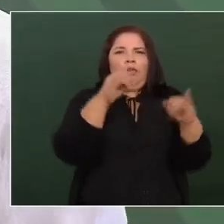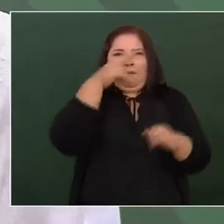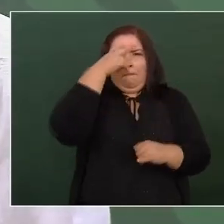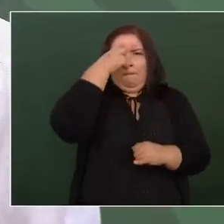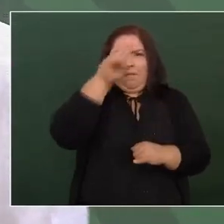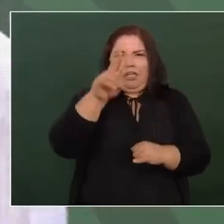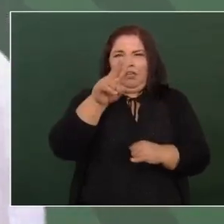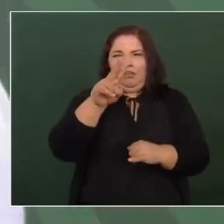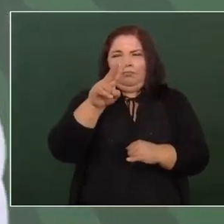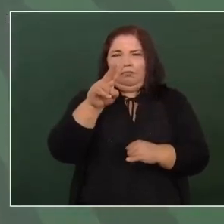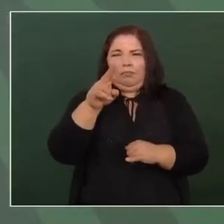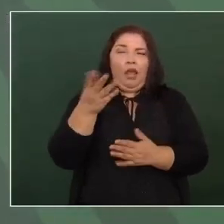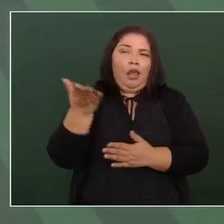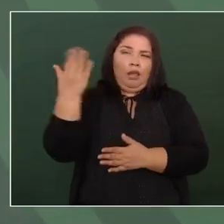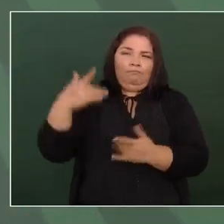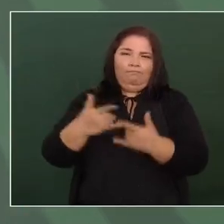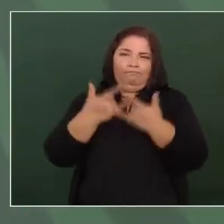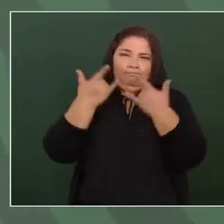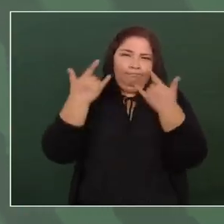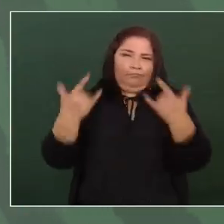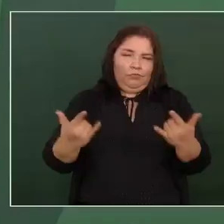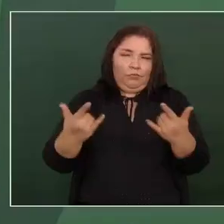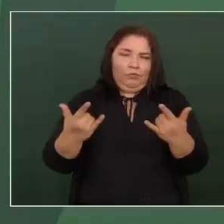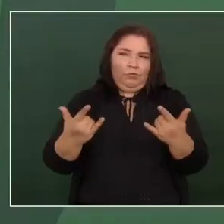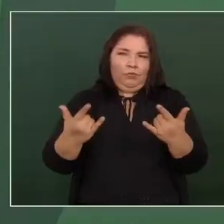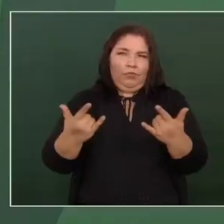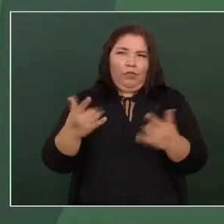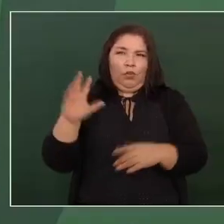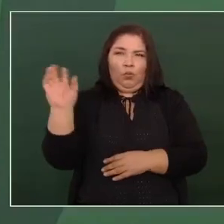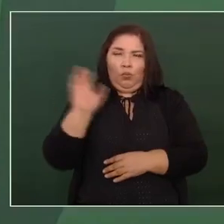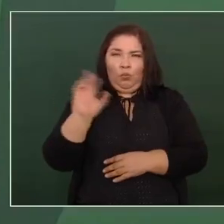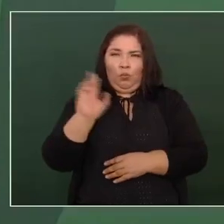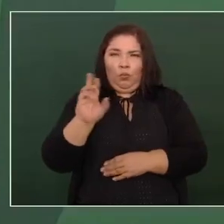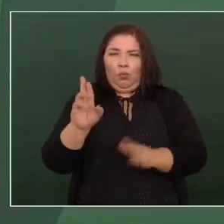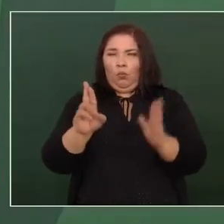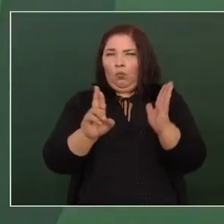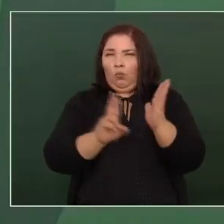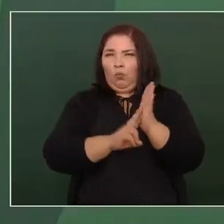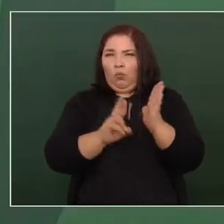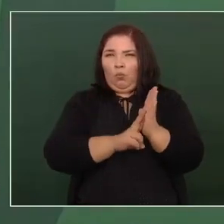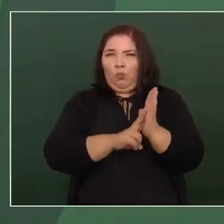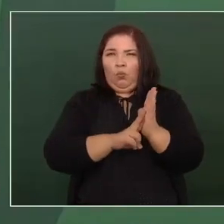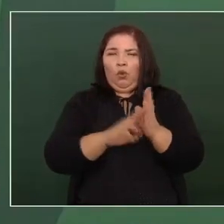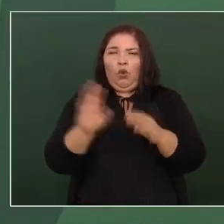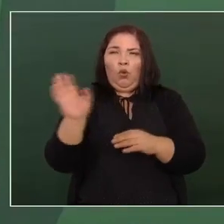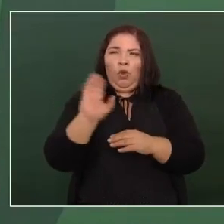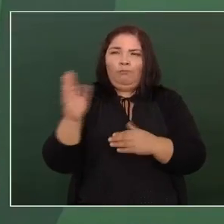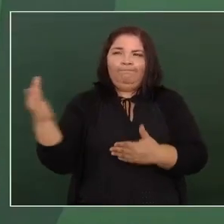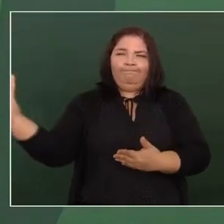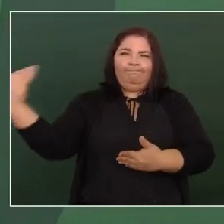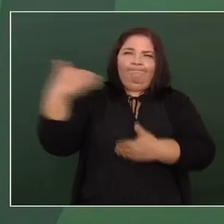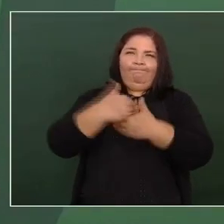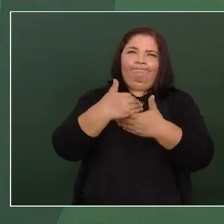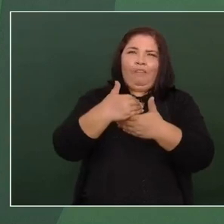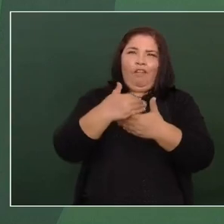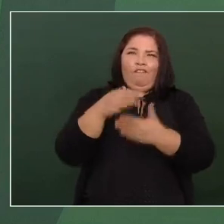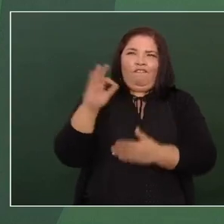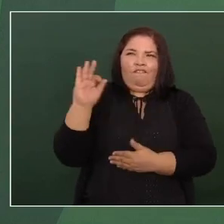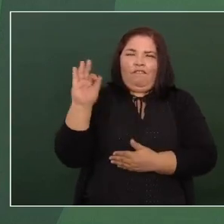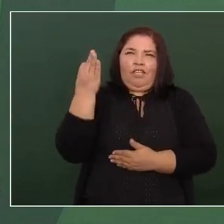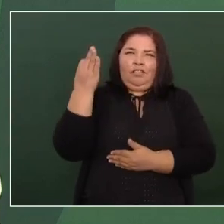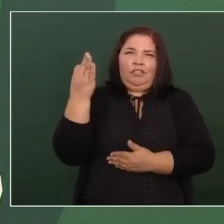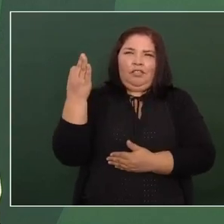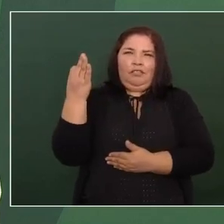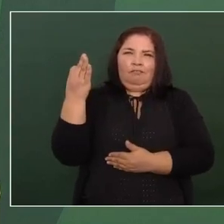Papa, cuando la Reforma y cuando nos invadieron los franceses que